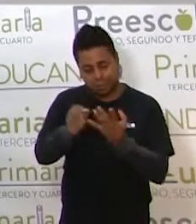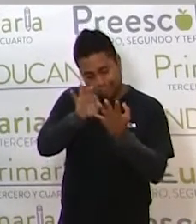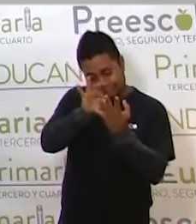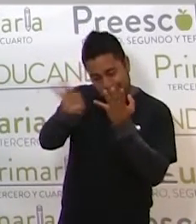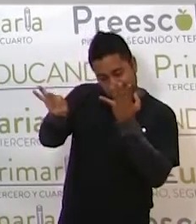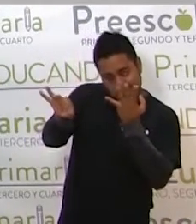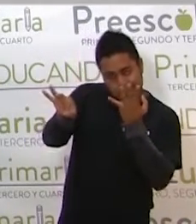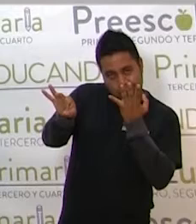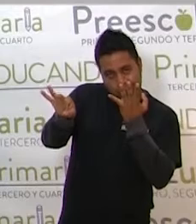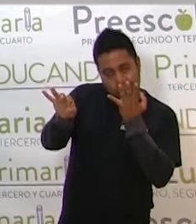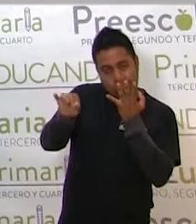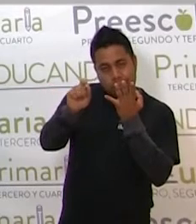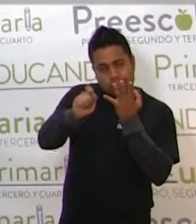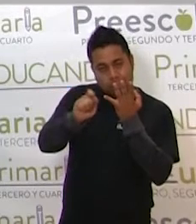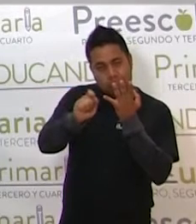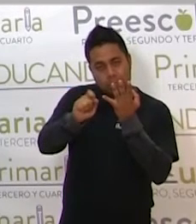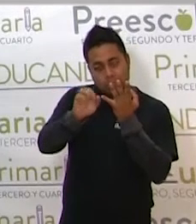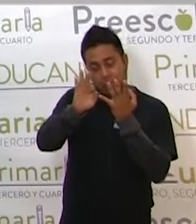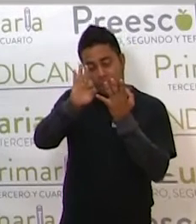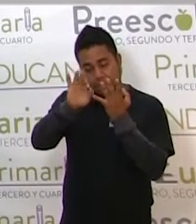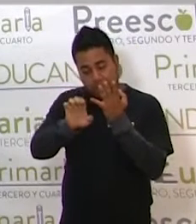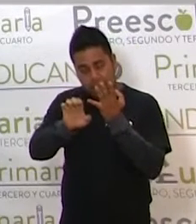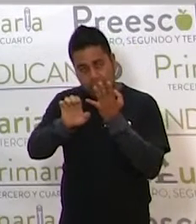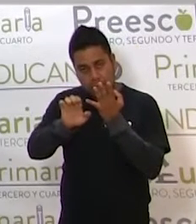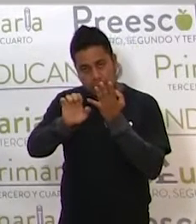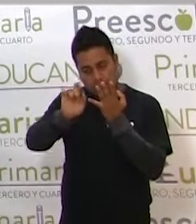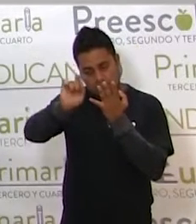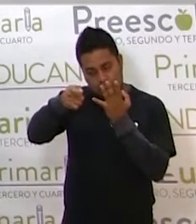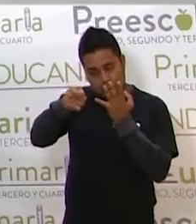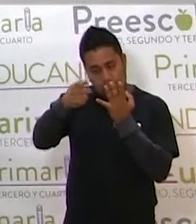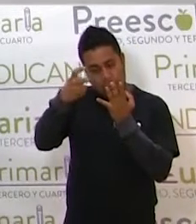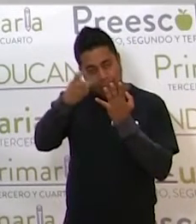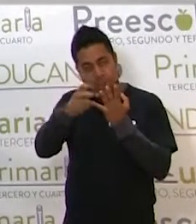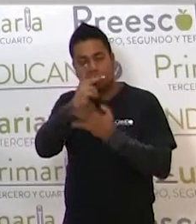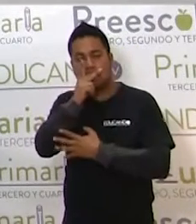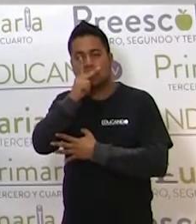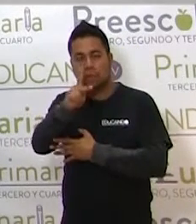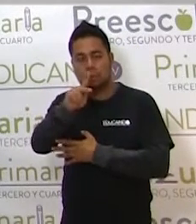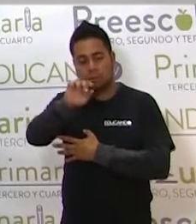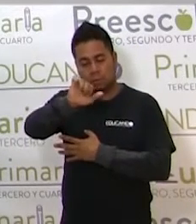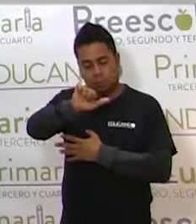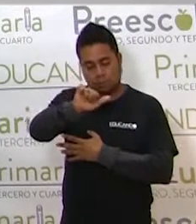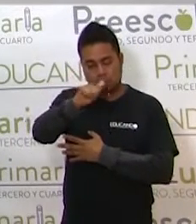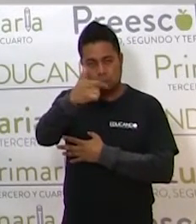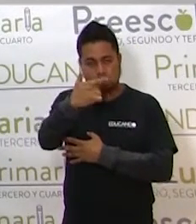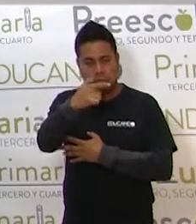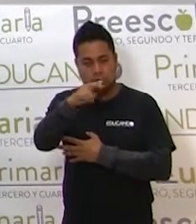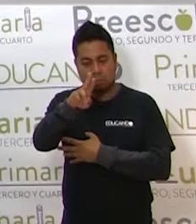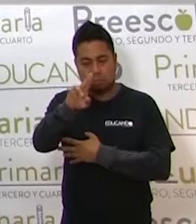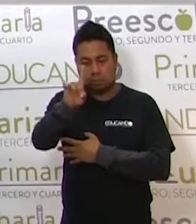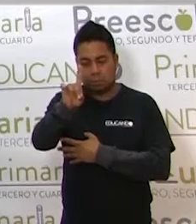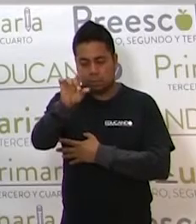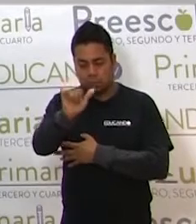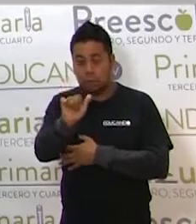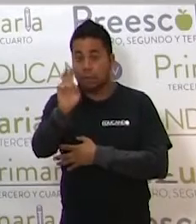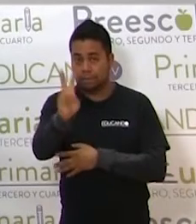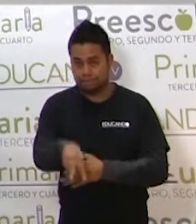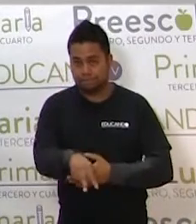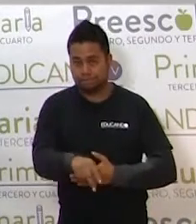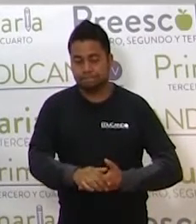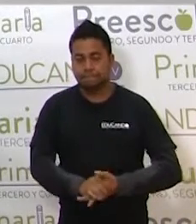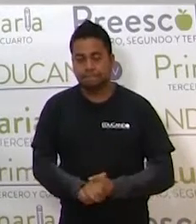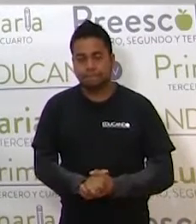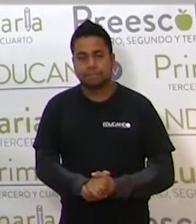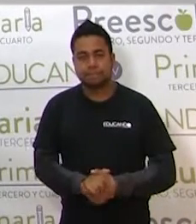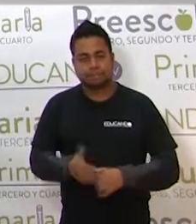sílaba es fe y es una palabra aguda verdad muy